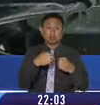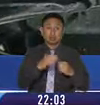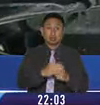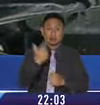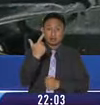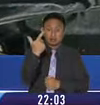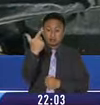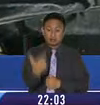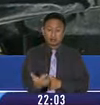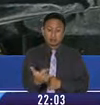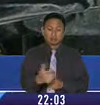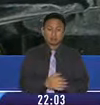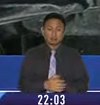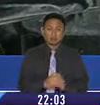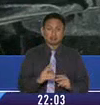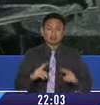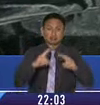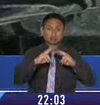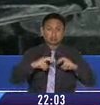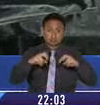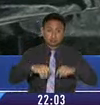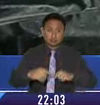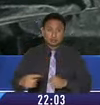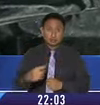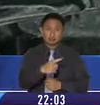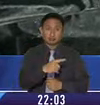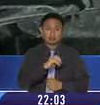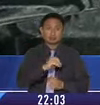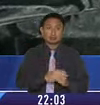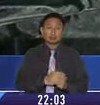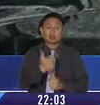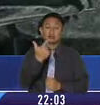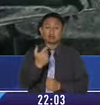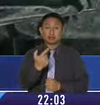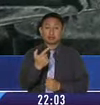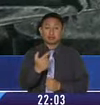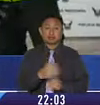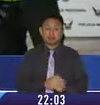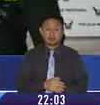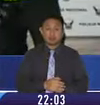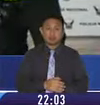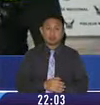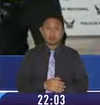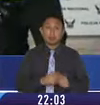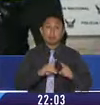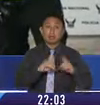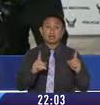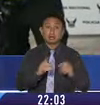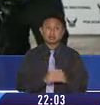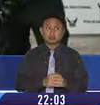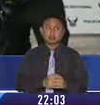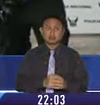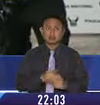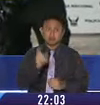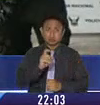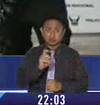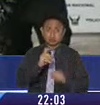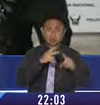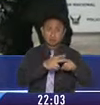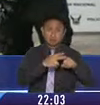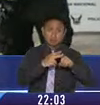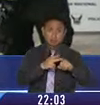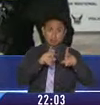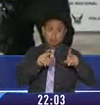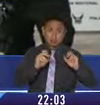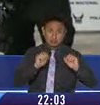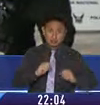a la pericia respectiva determinaron que se trataba de una pistola no letal pero que debe contar con los permisos respectivos para